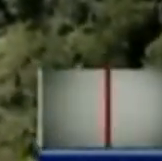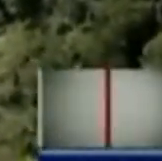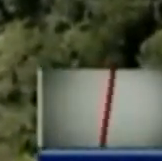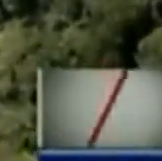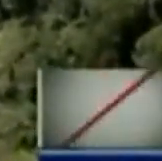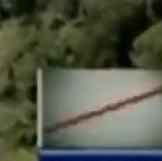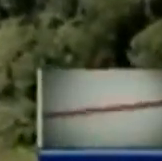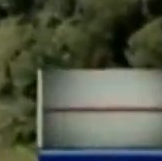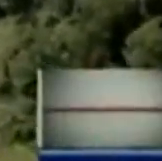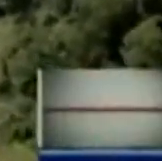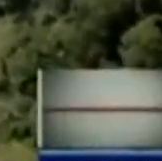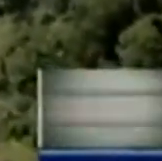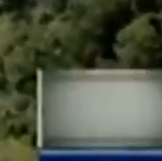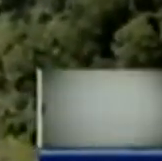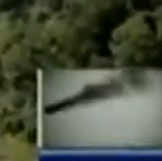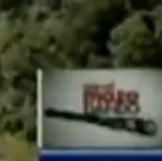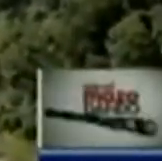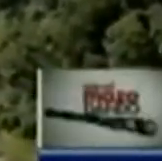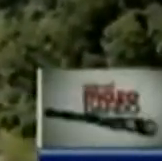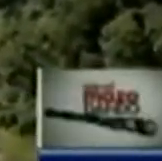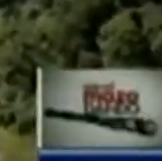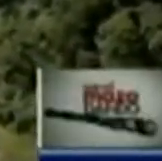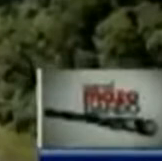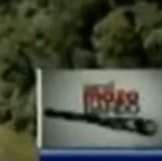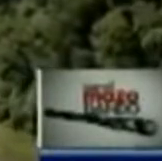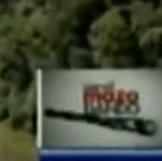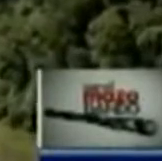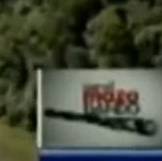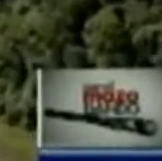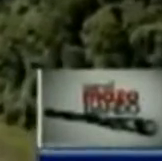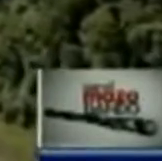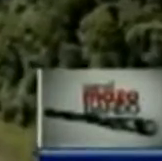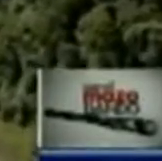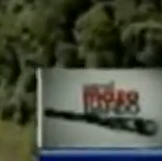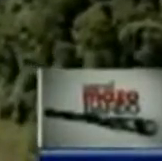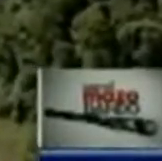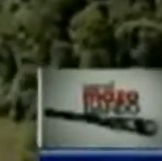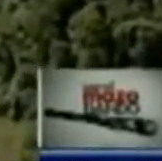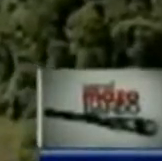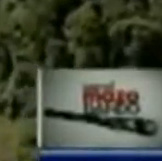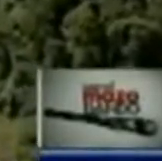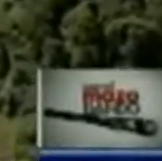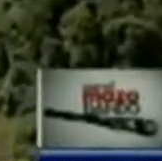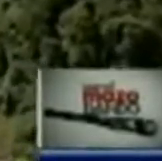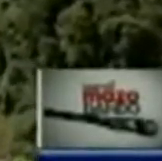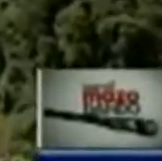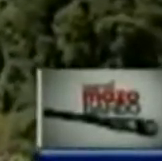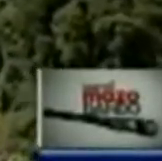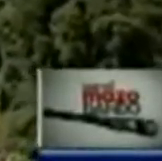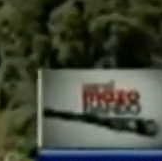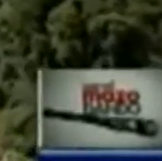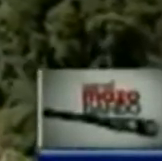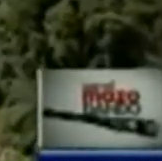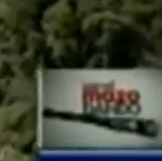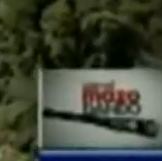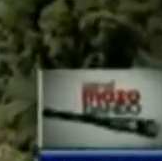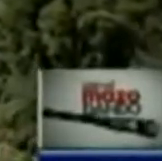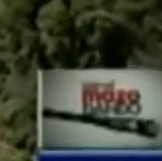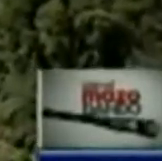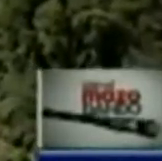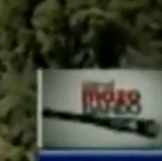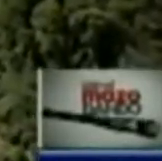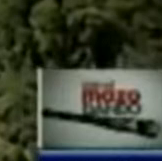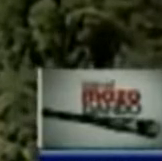madrugada porque Tu bandera nunca más será volteada por los